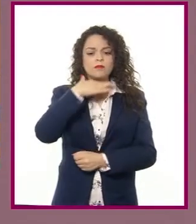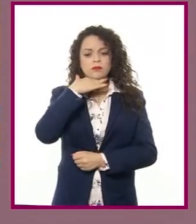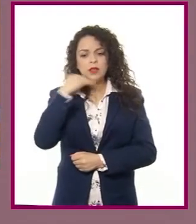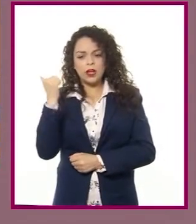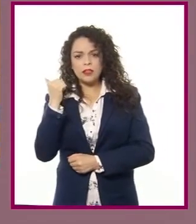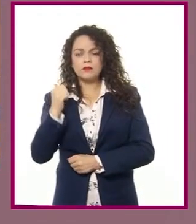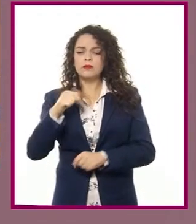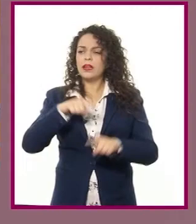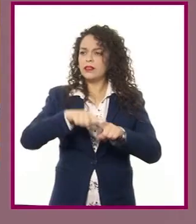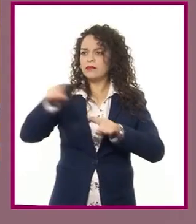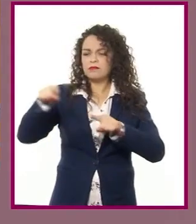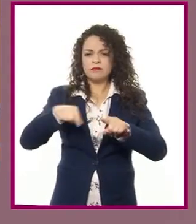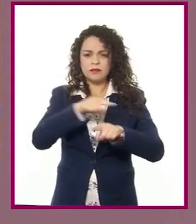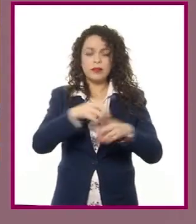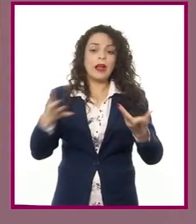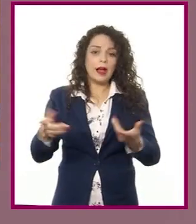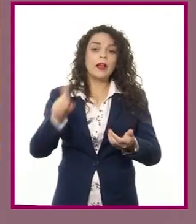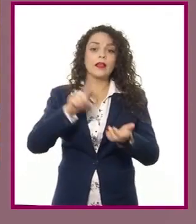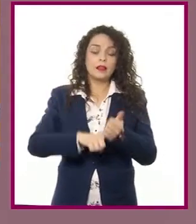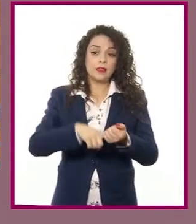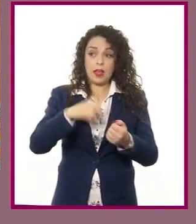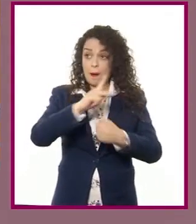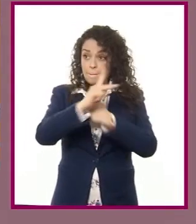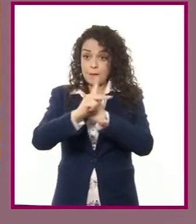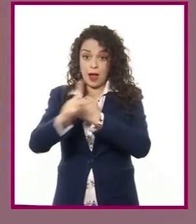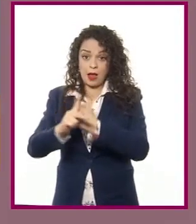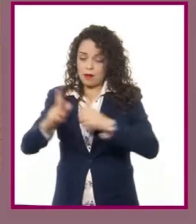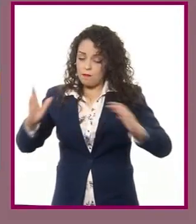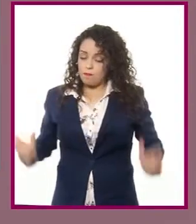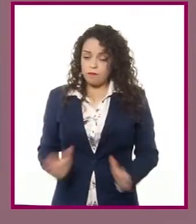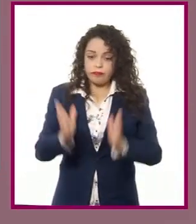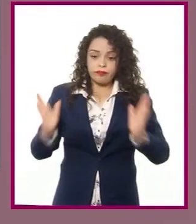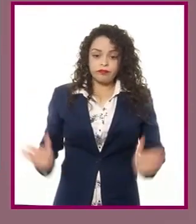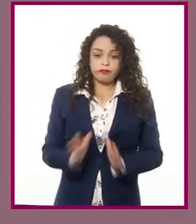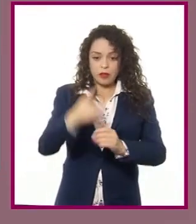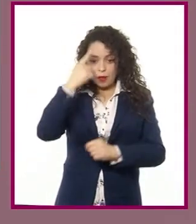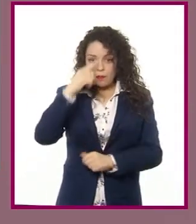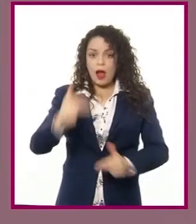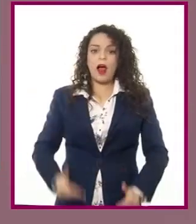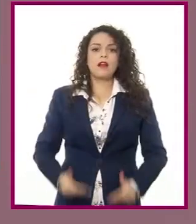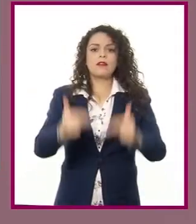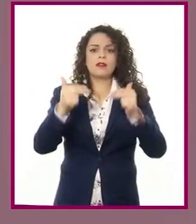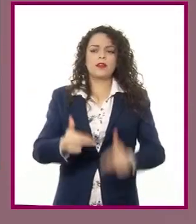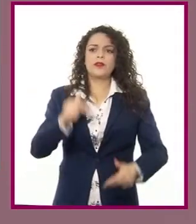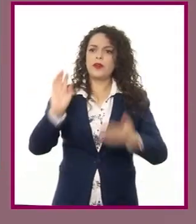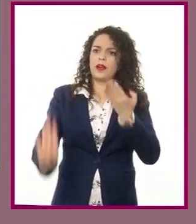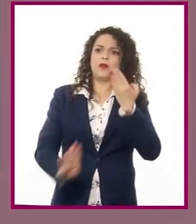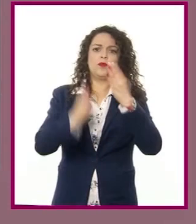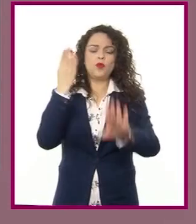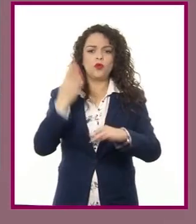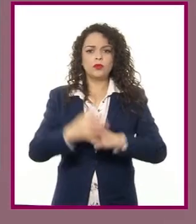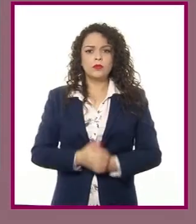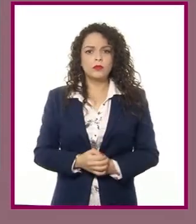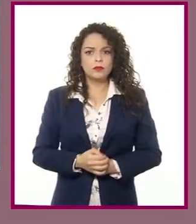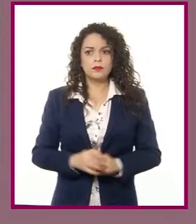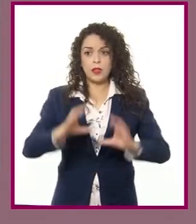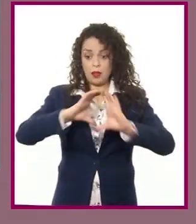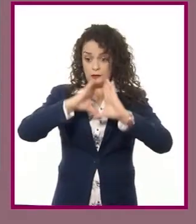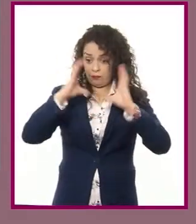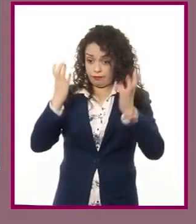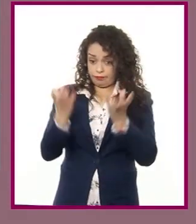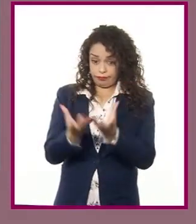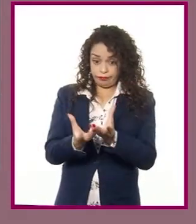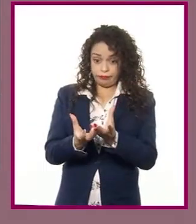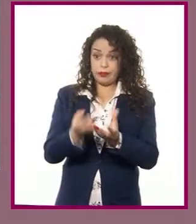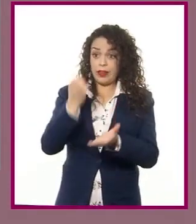naciones desarrolladas de Occidente impulsaron un mercado mundial de intercambio. Con la globalización de la